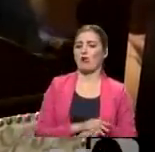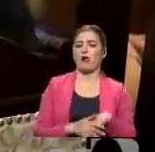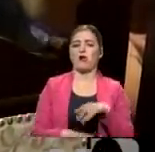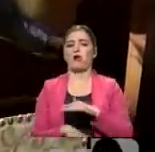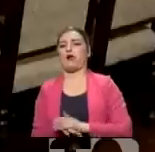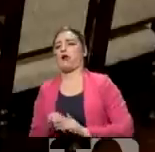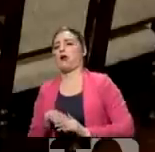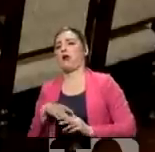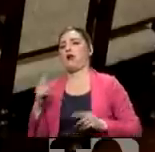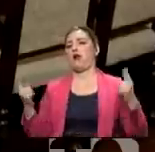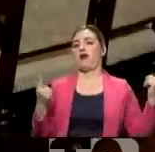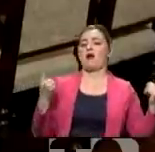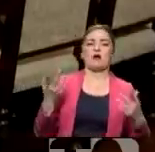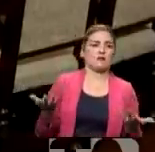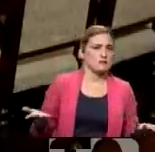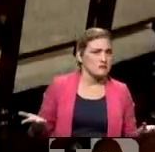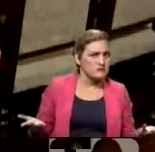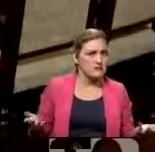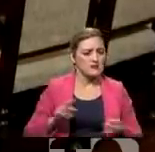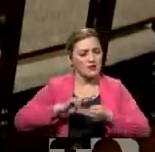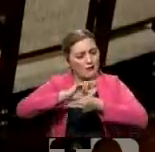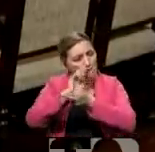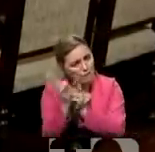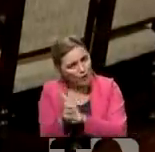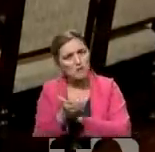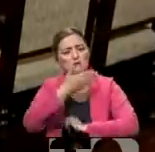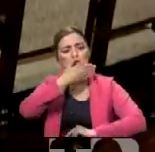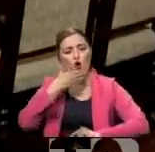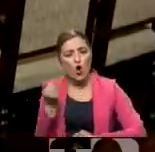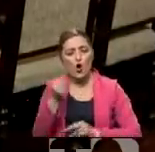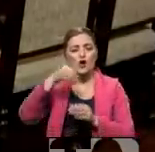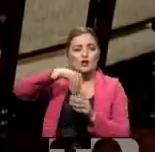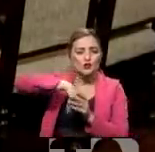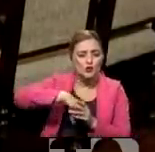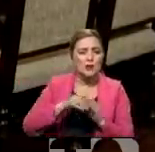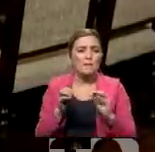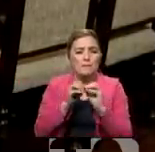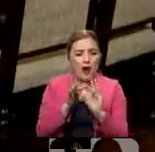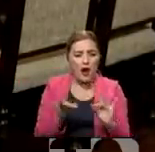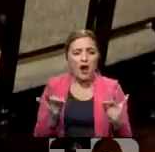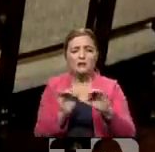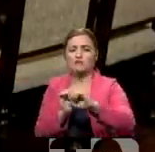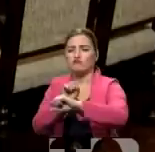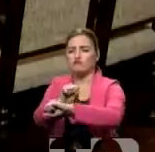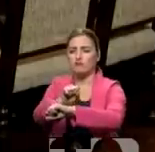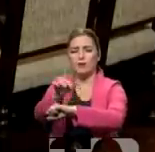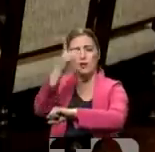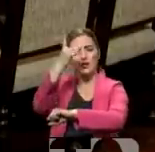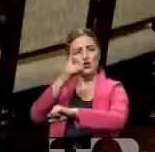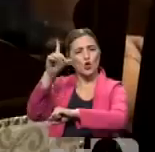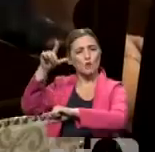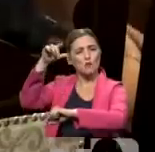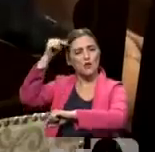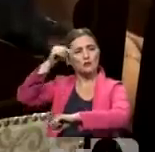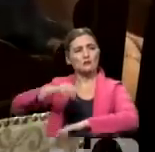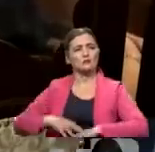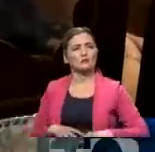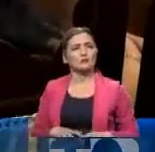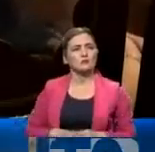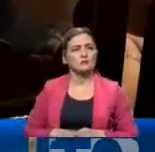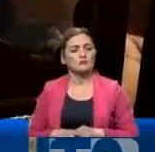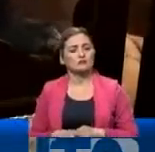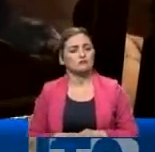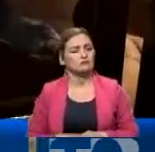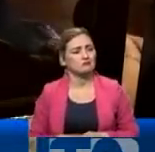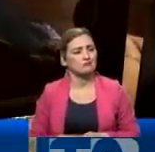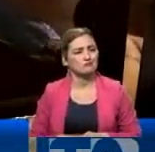de manos. Y pidió una reforma solicitando que se incluyan unas líneas más en rechazo a las medidas económicas. Y esas competencias